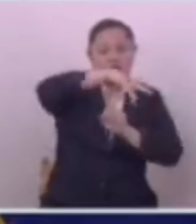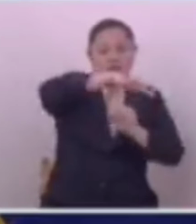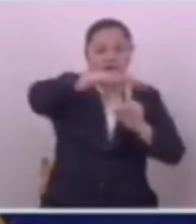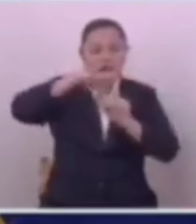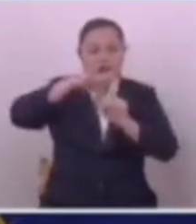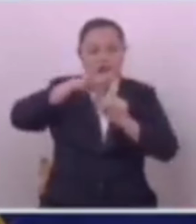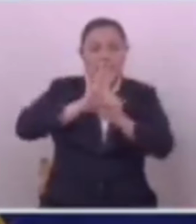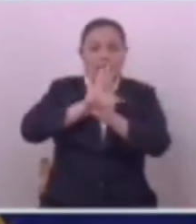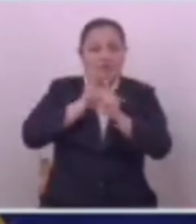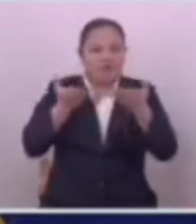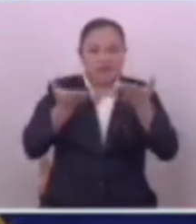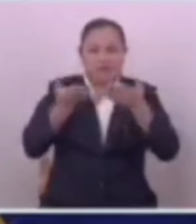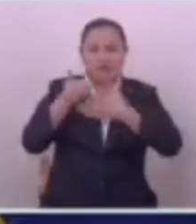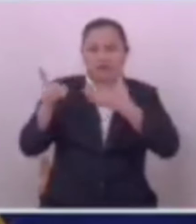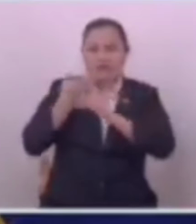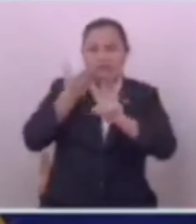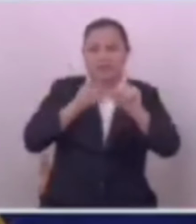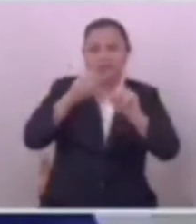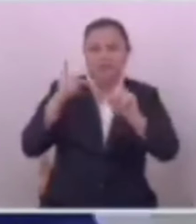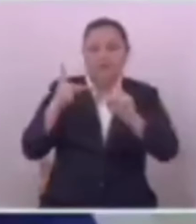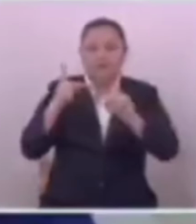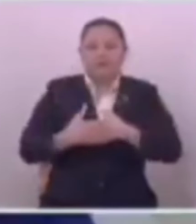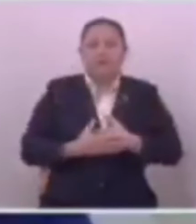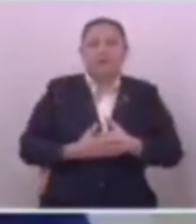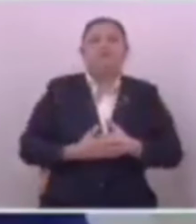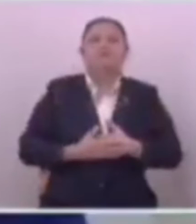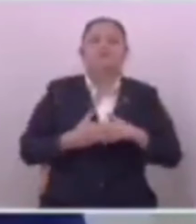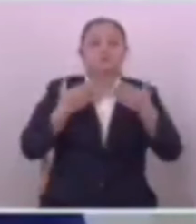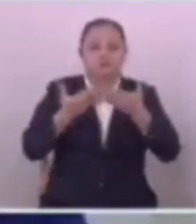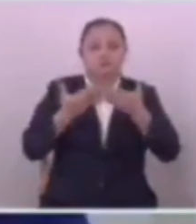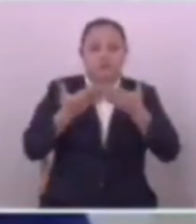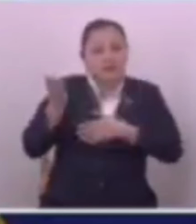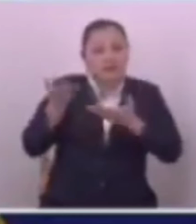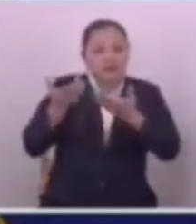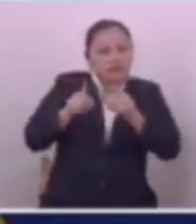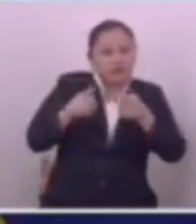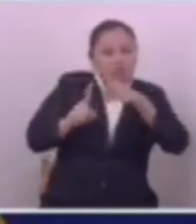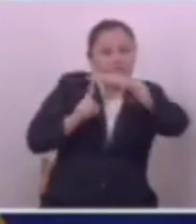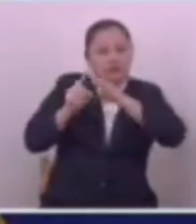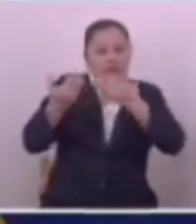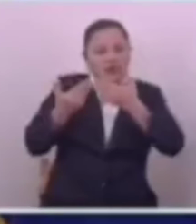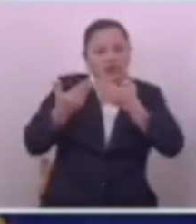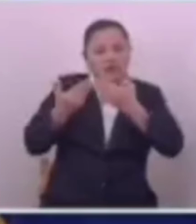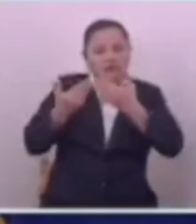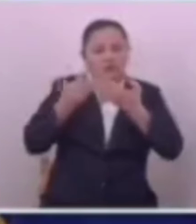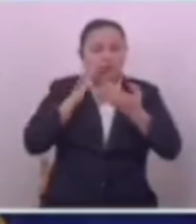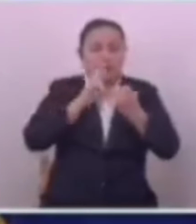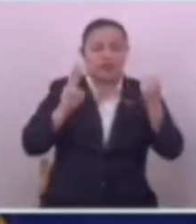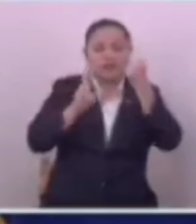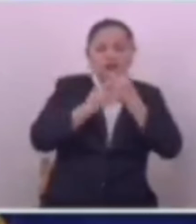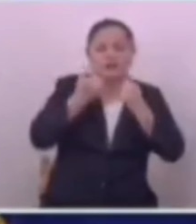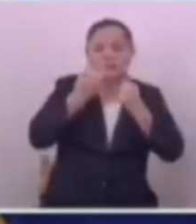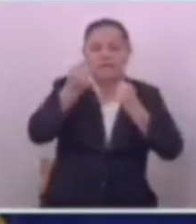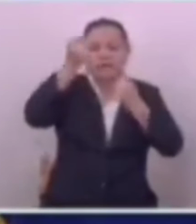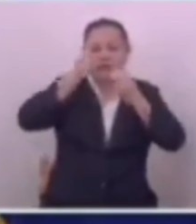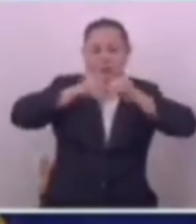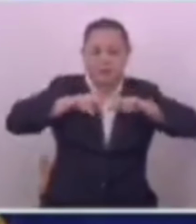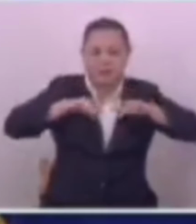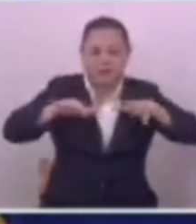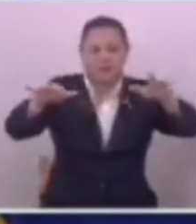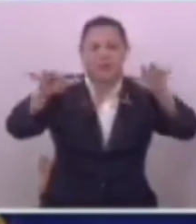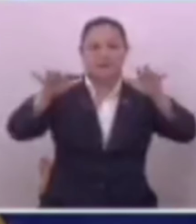la que se ha visto involucrado el diputado Eric García a través de las redes sociales. Muchas veces las redes sociales superan en velocidad